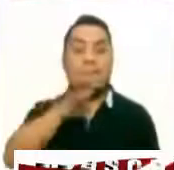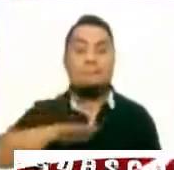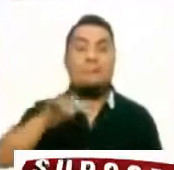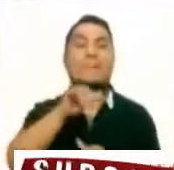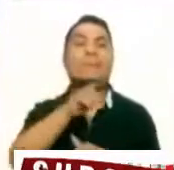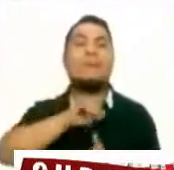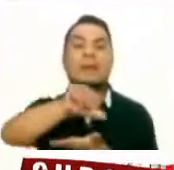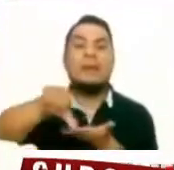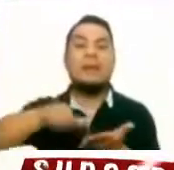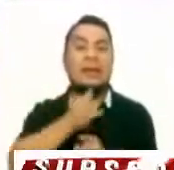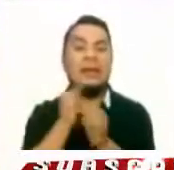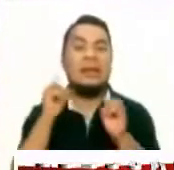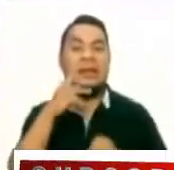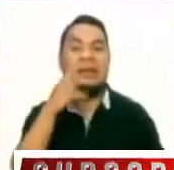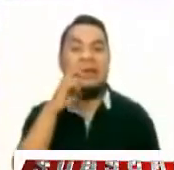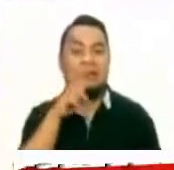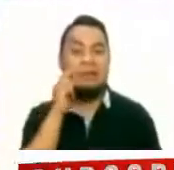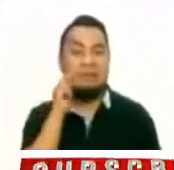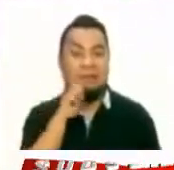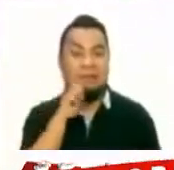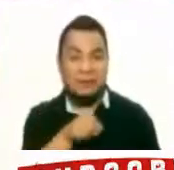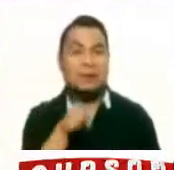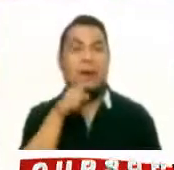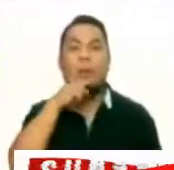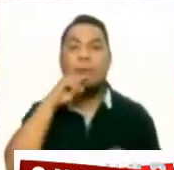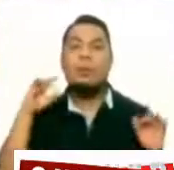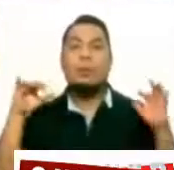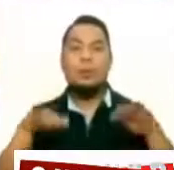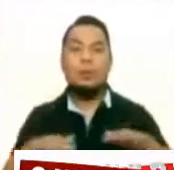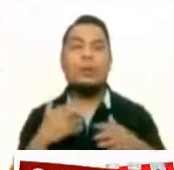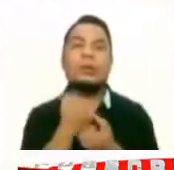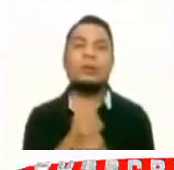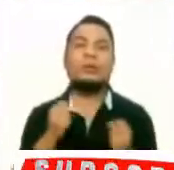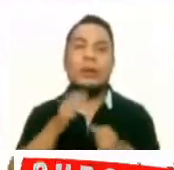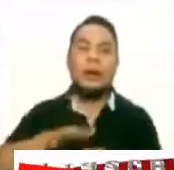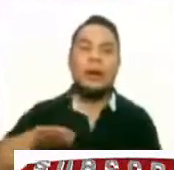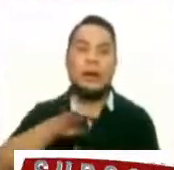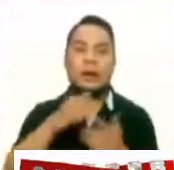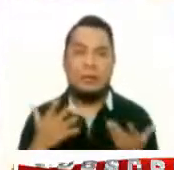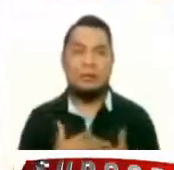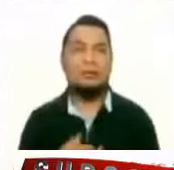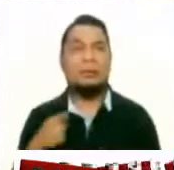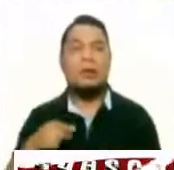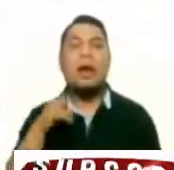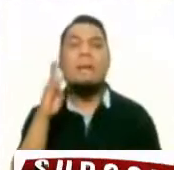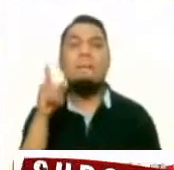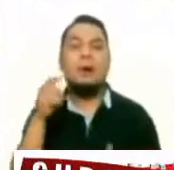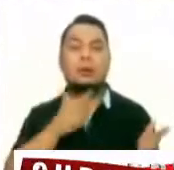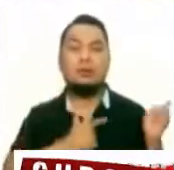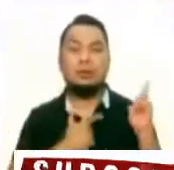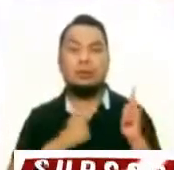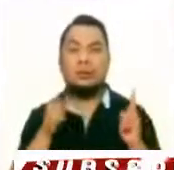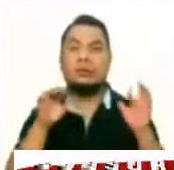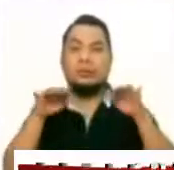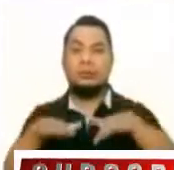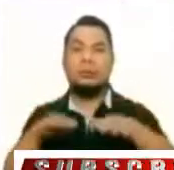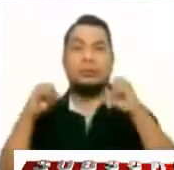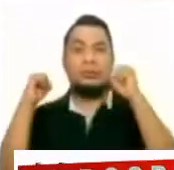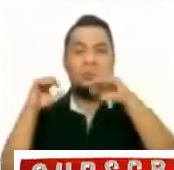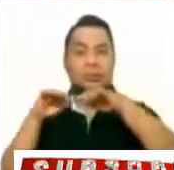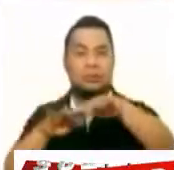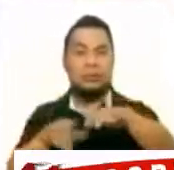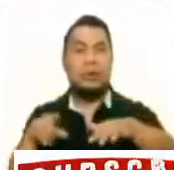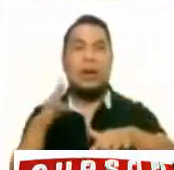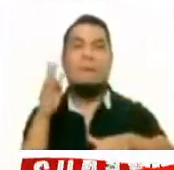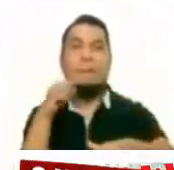Kiev, mujeres se concentraron para salvar la sitiada ciudad de Mariupol. Esposas de soldados que se encuentran atrincherados en la